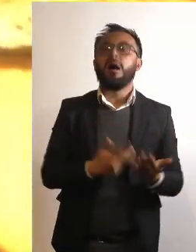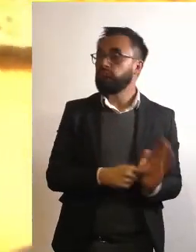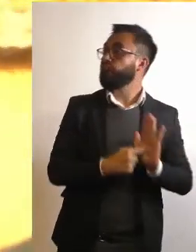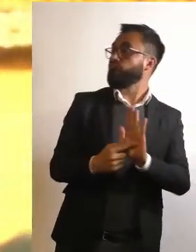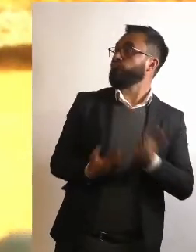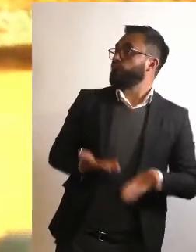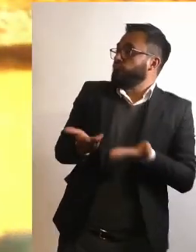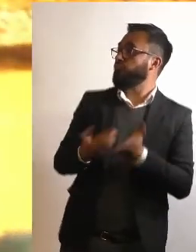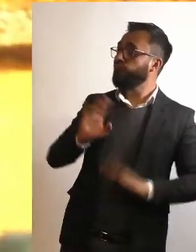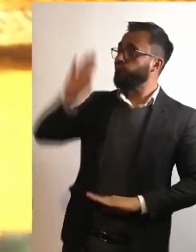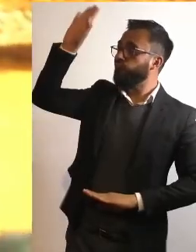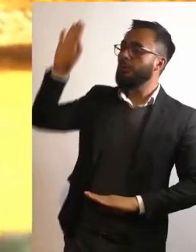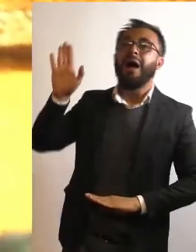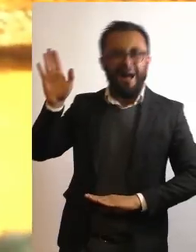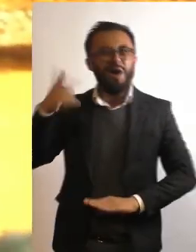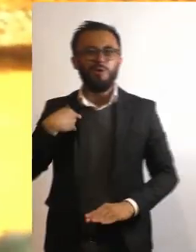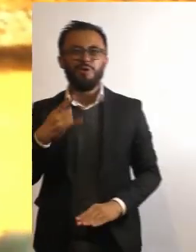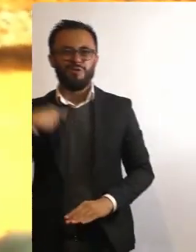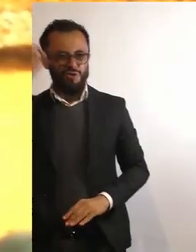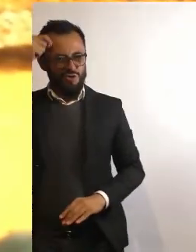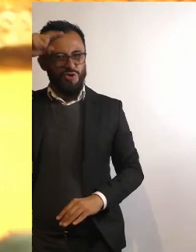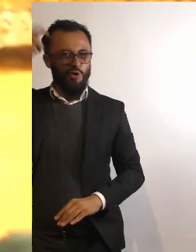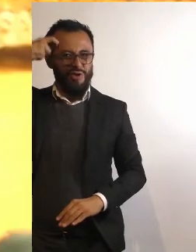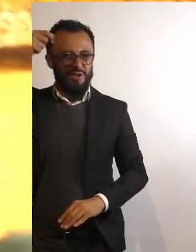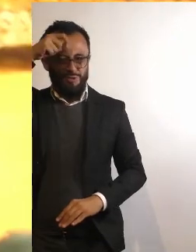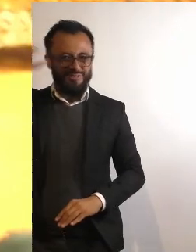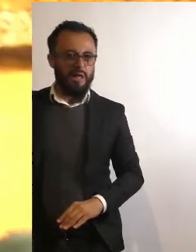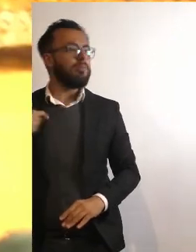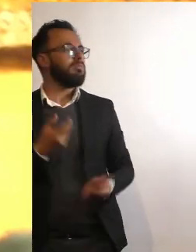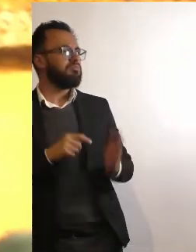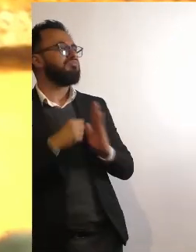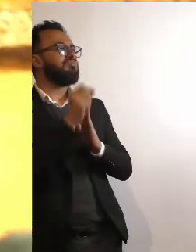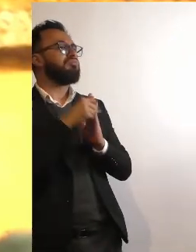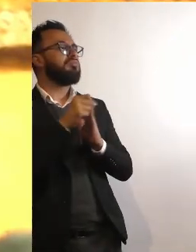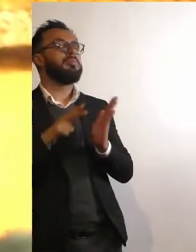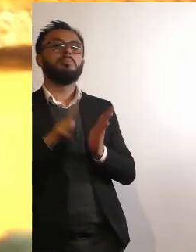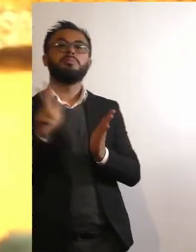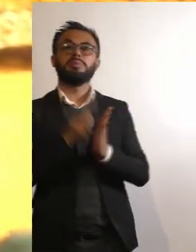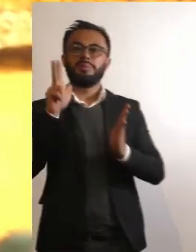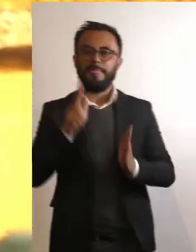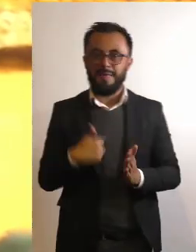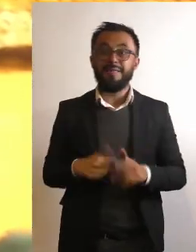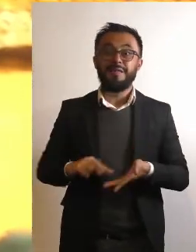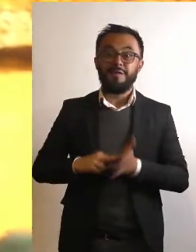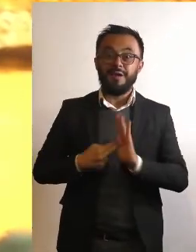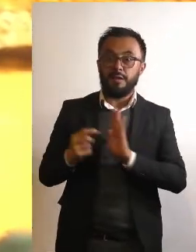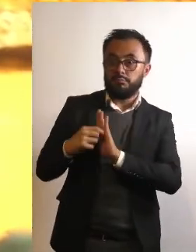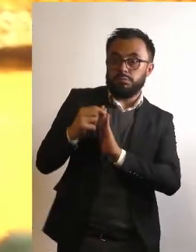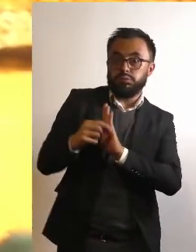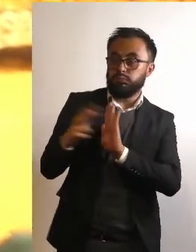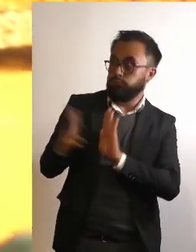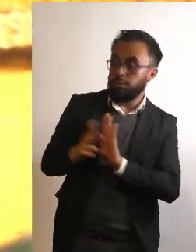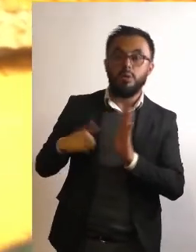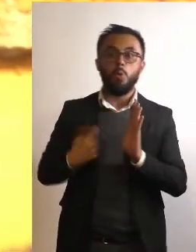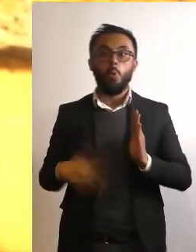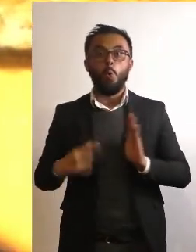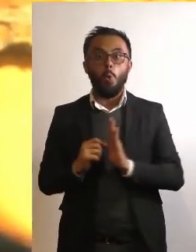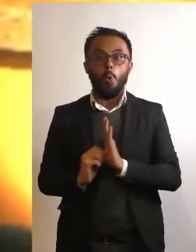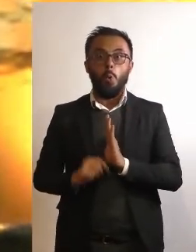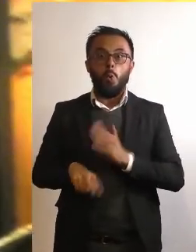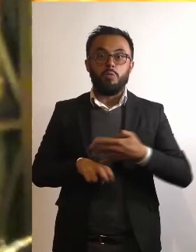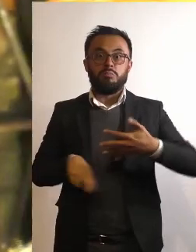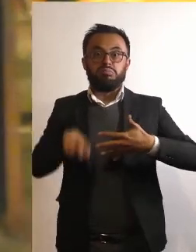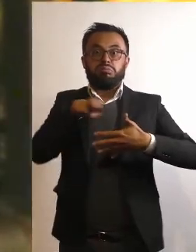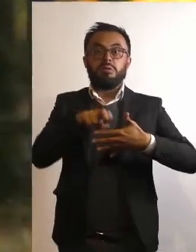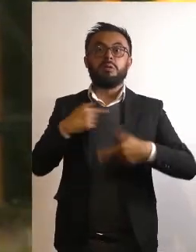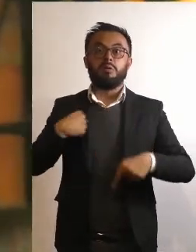poder participar en una universidad acreditada lo coloca en una posición muy privilegiada en cuanto a, uno, la